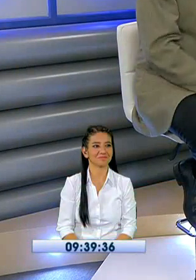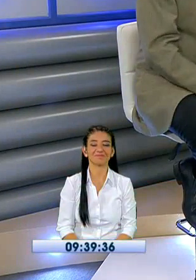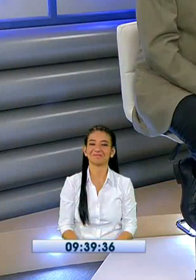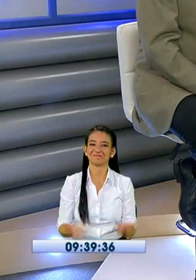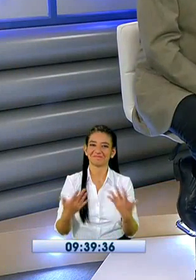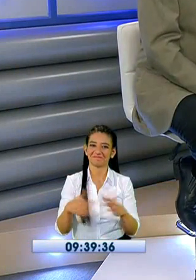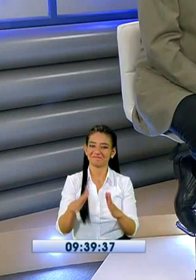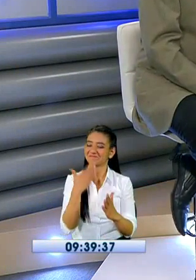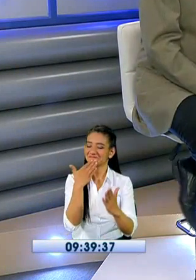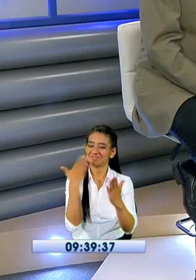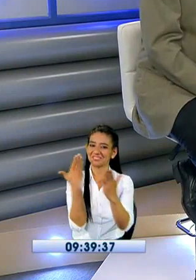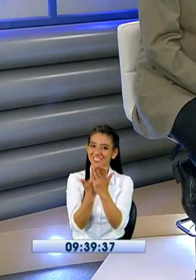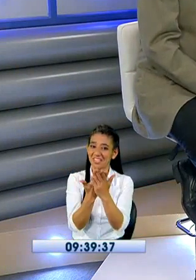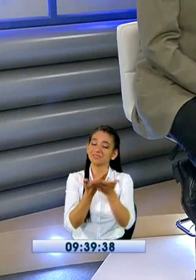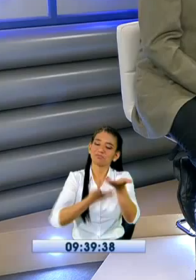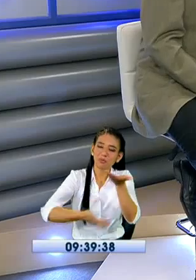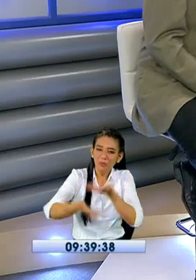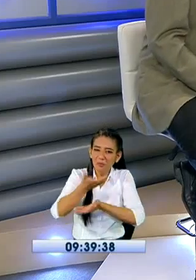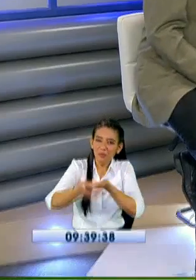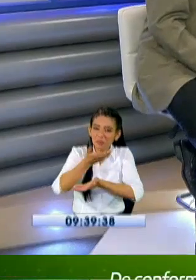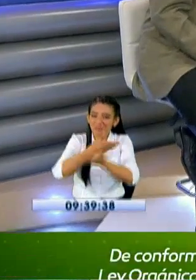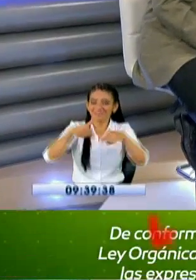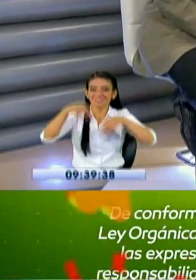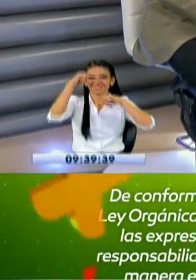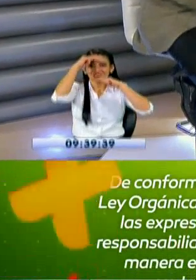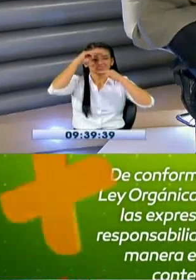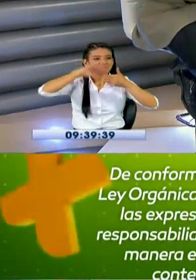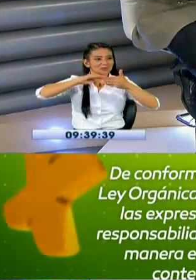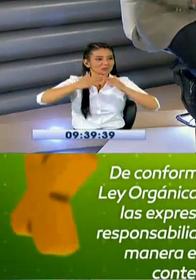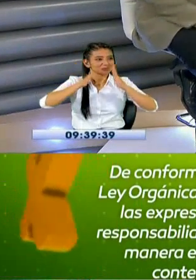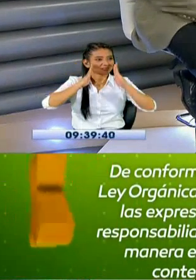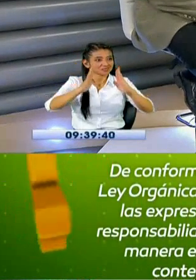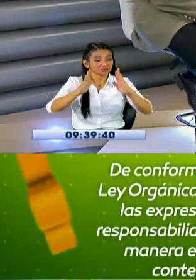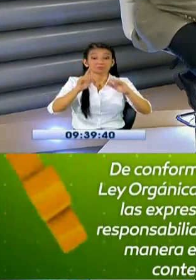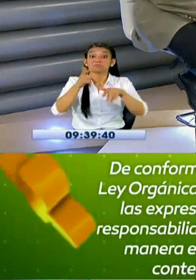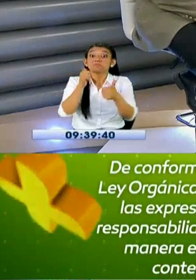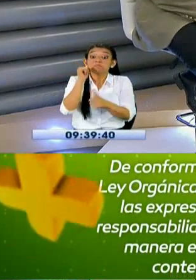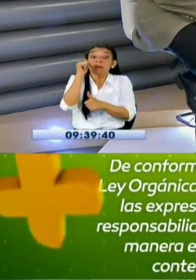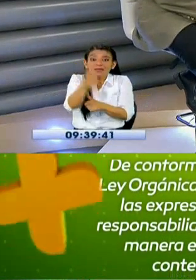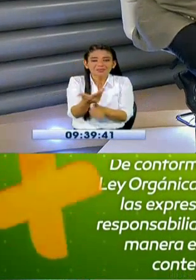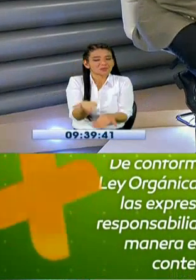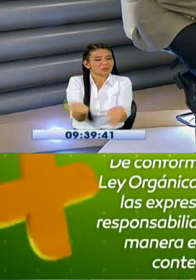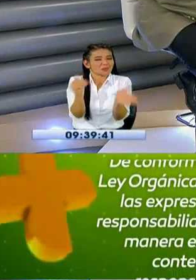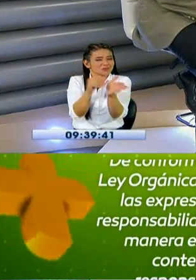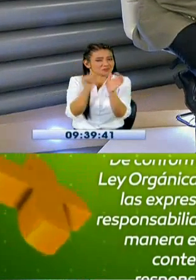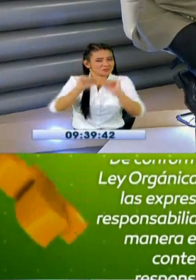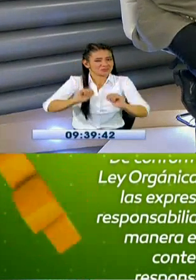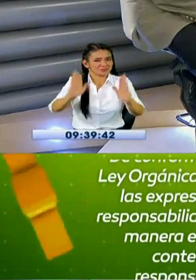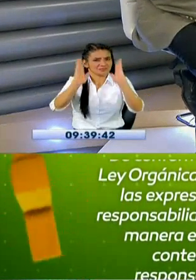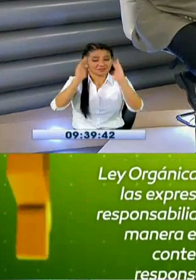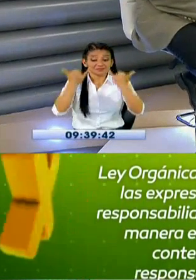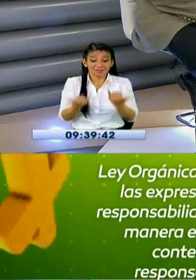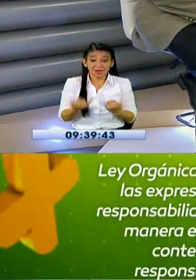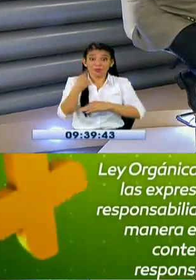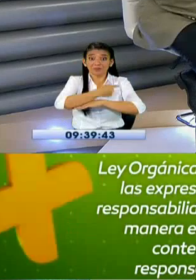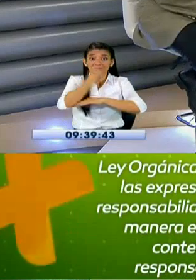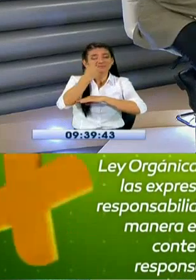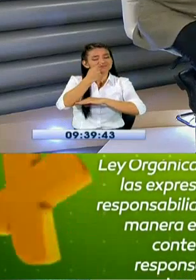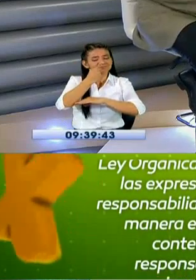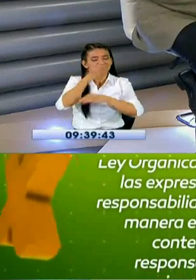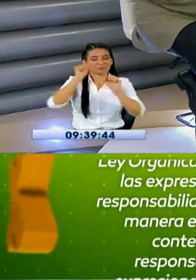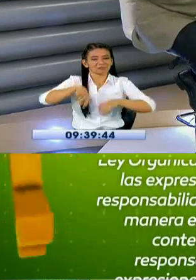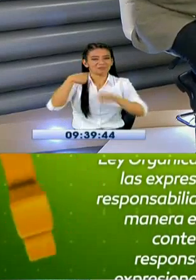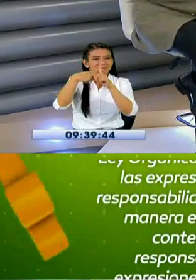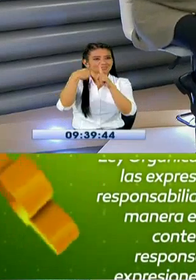Tiempo de agradecerles, hemos compartido nuestro noticiero de la comunidad, invitarles a que mañana estemos juntos y claro, ponerle buena energía a este día, mi querido Berito. Eso es